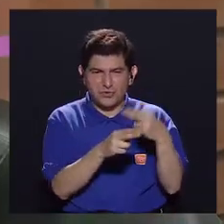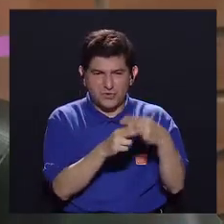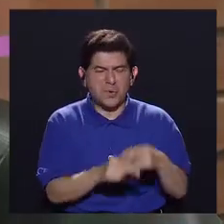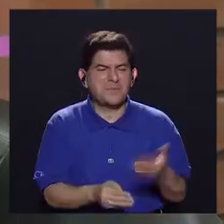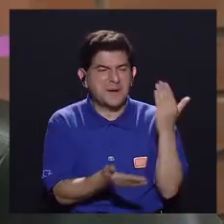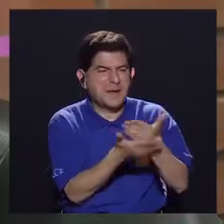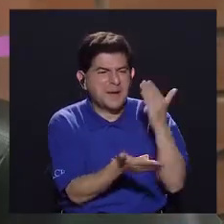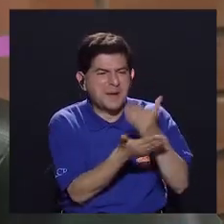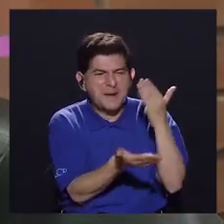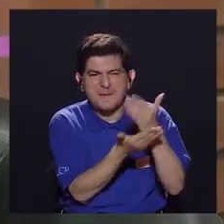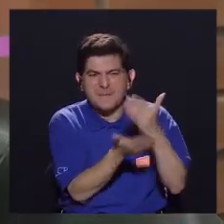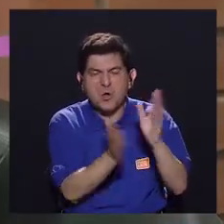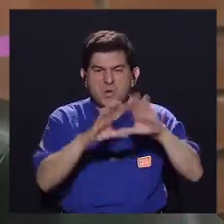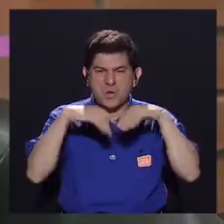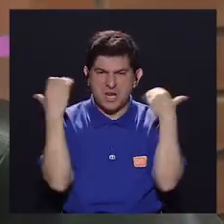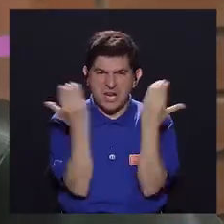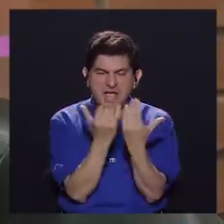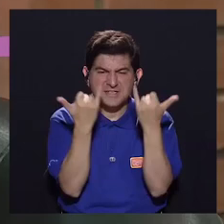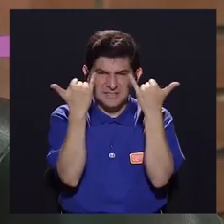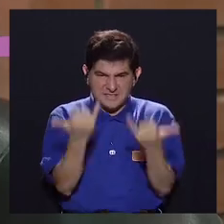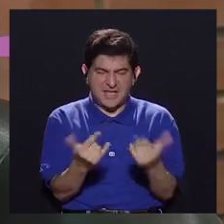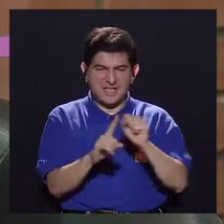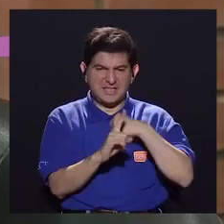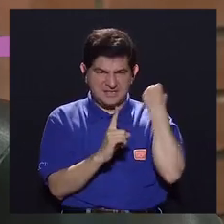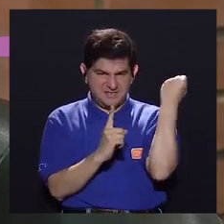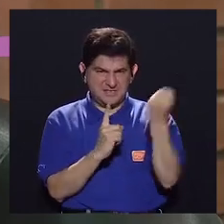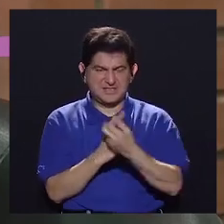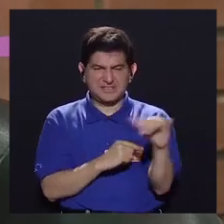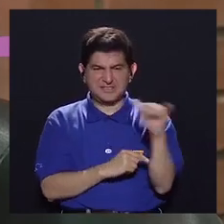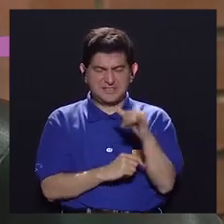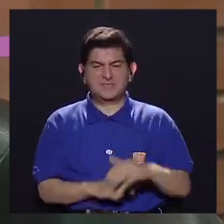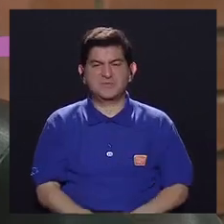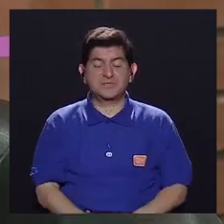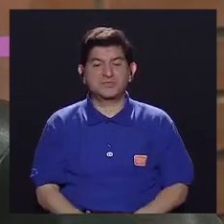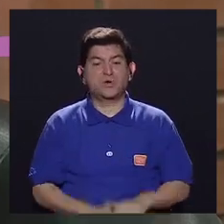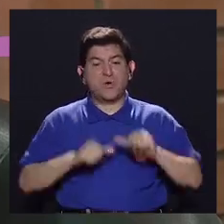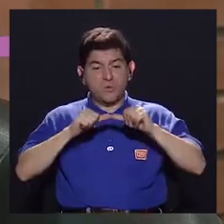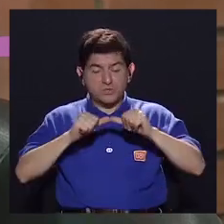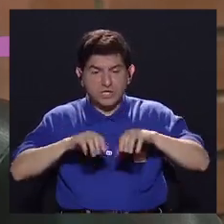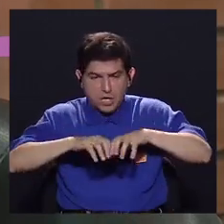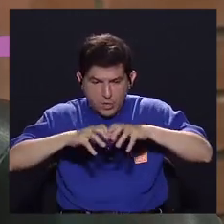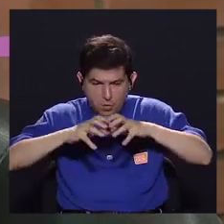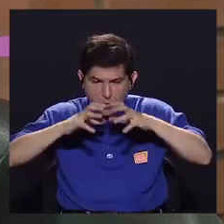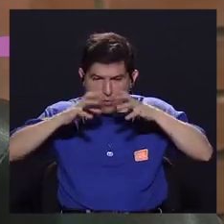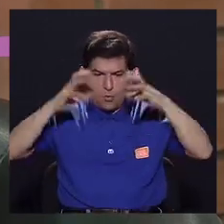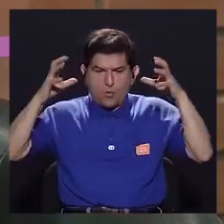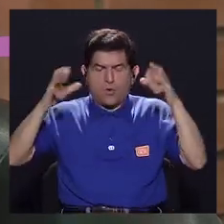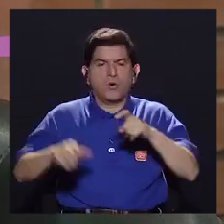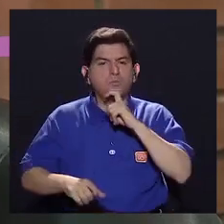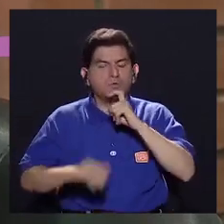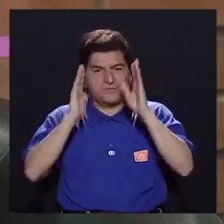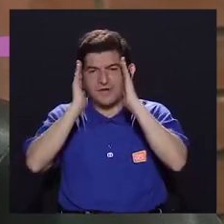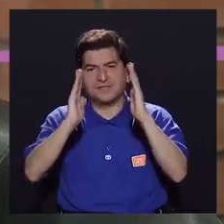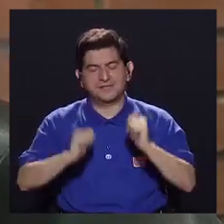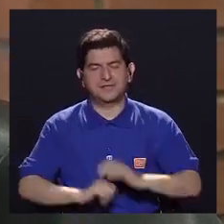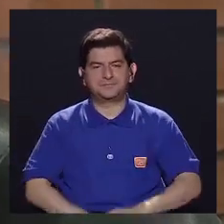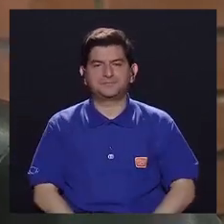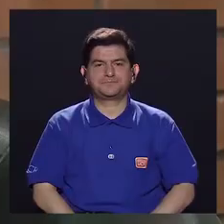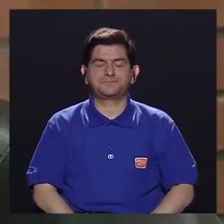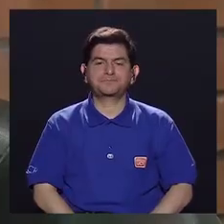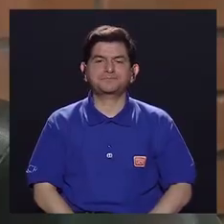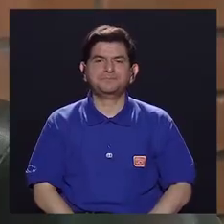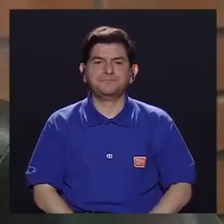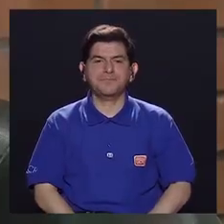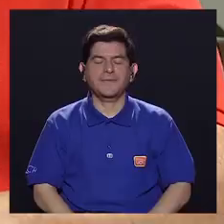son denominados, digamos, como los que molestan en la clase y ya esto pues se va convirtiendo también en una bola de nieve que con el tiempo es